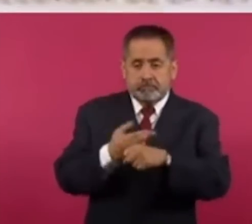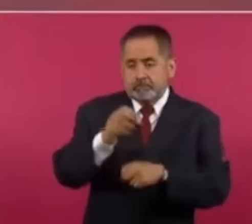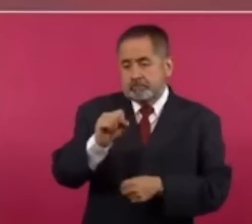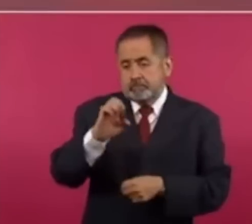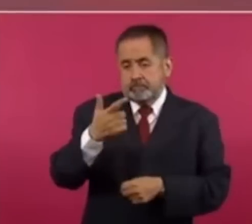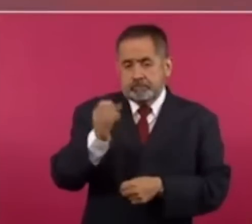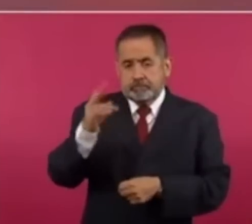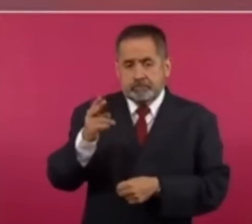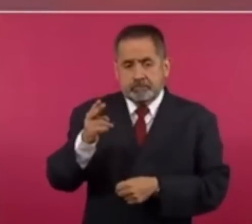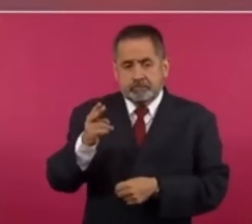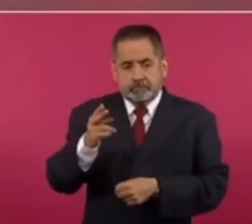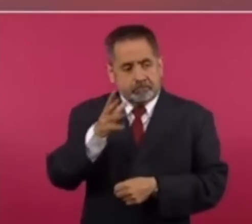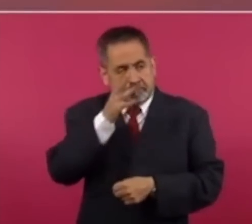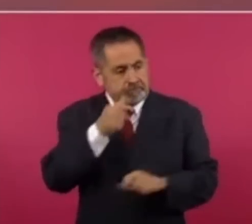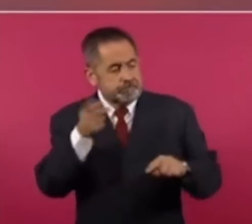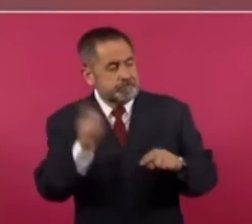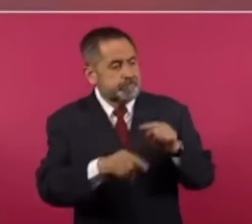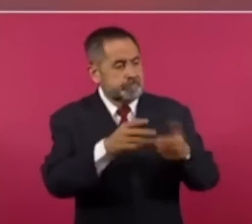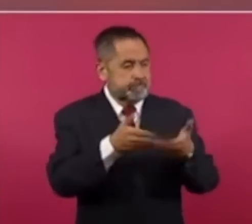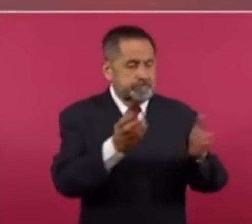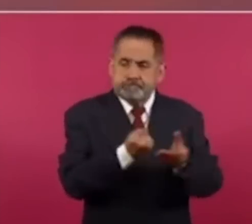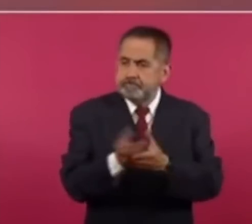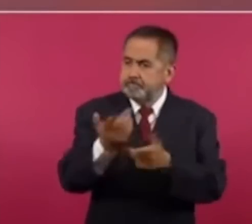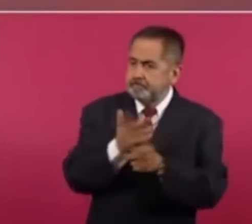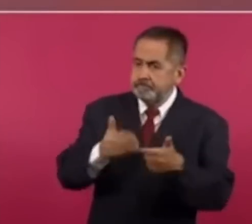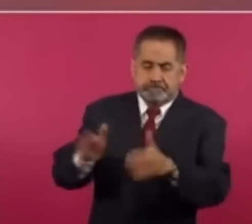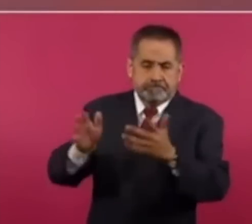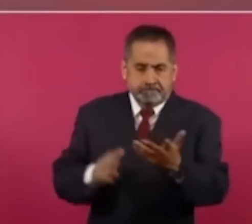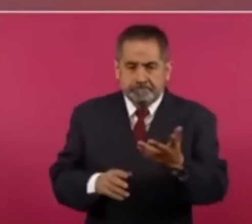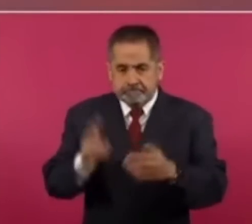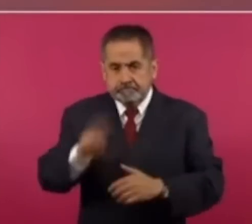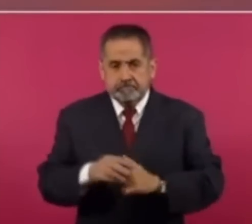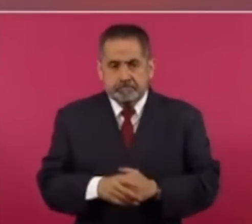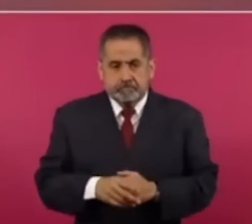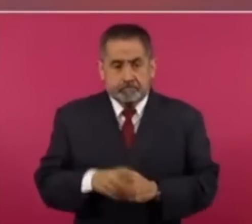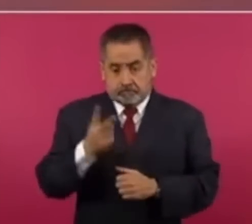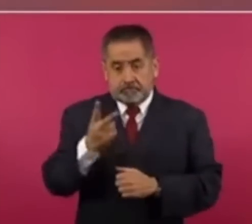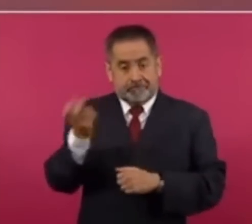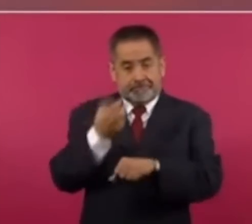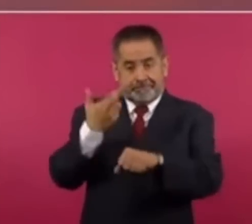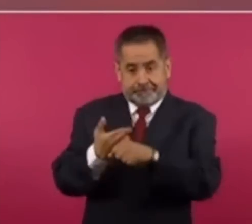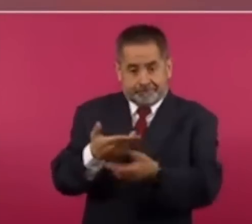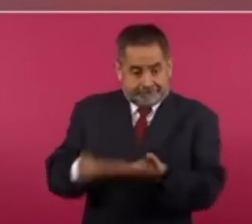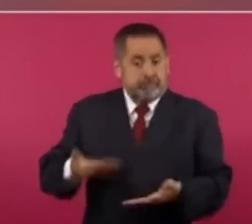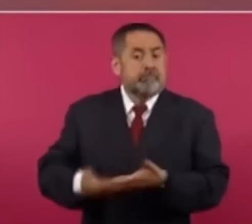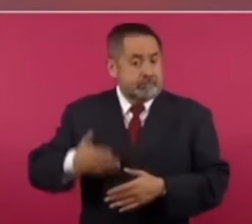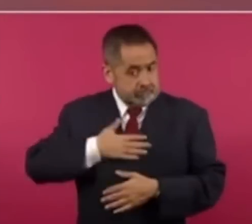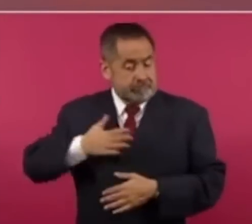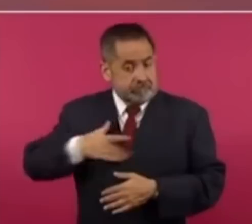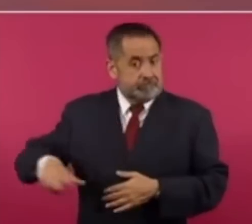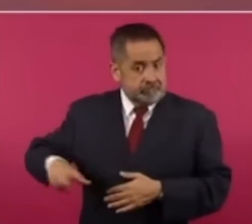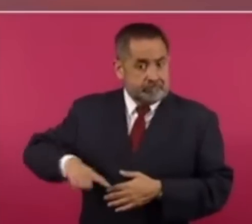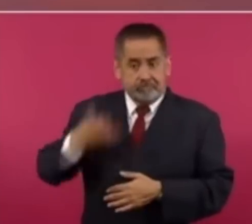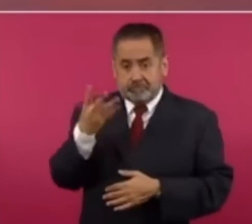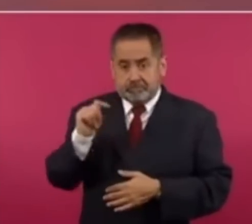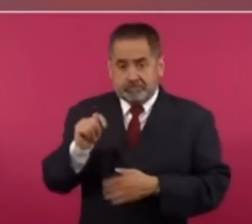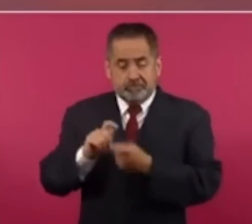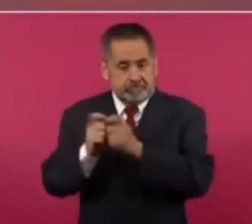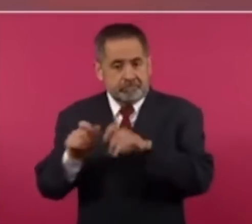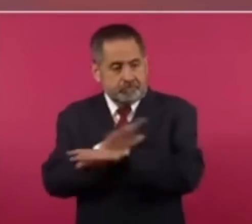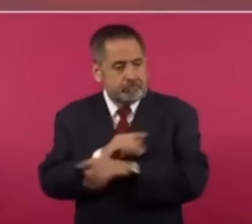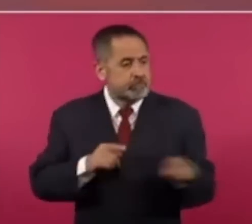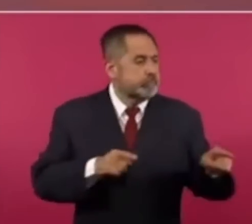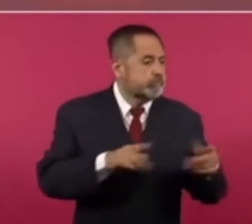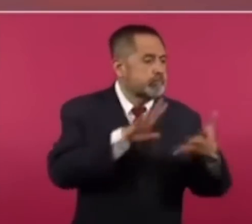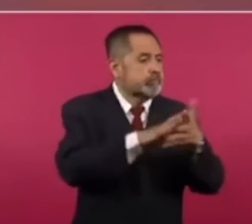gobernación sacar, dos secretarios de gobernación ya del gobierno nuestro, sacar a